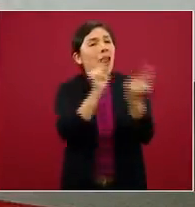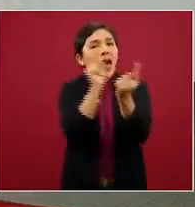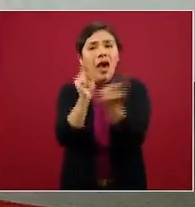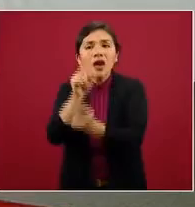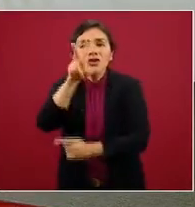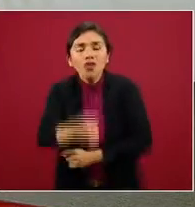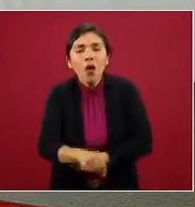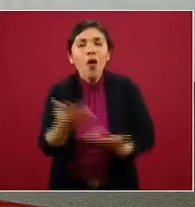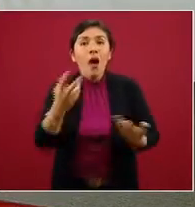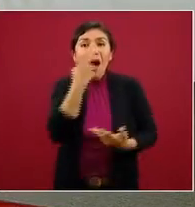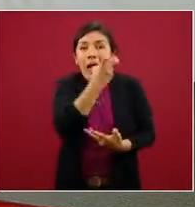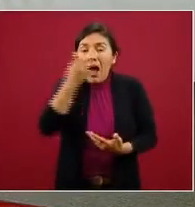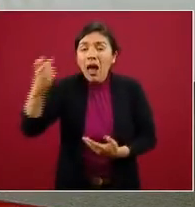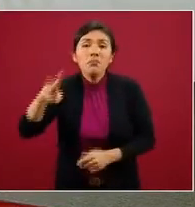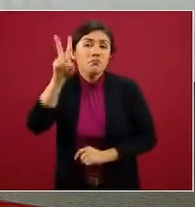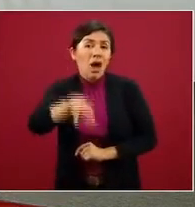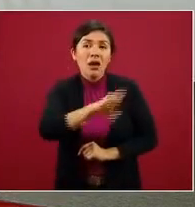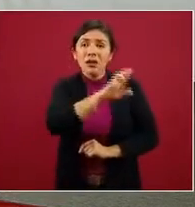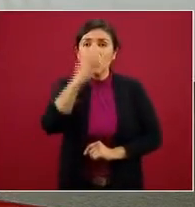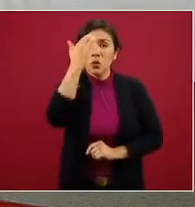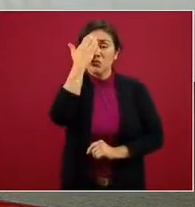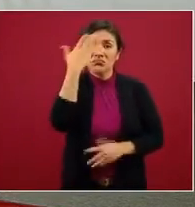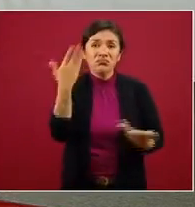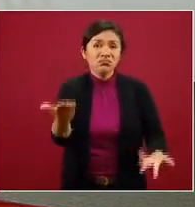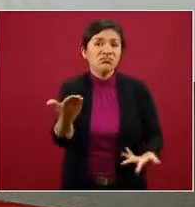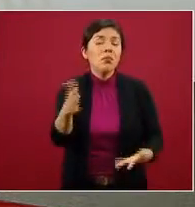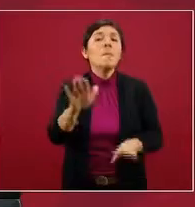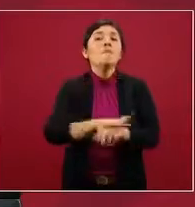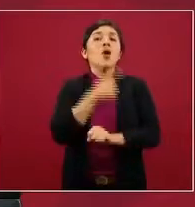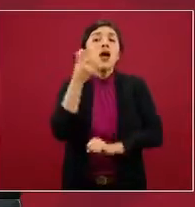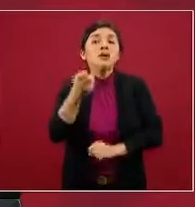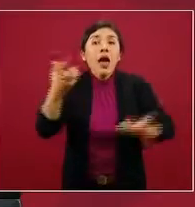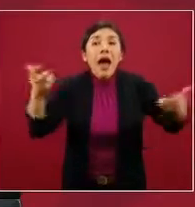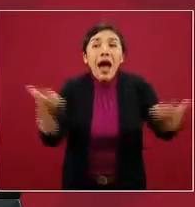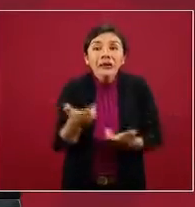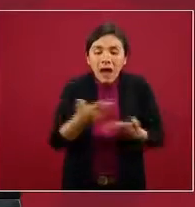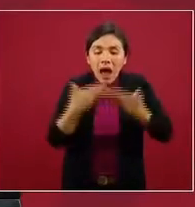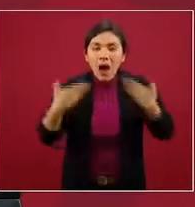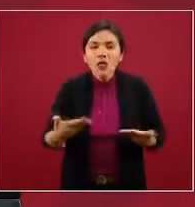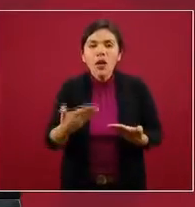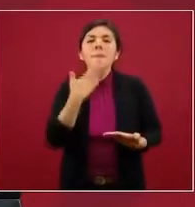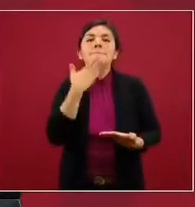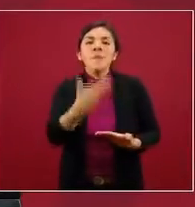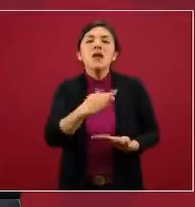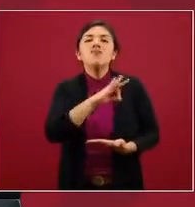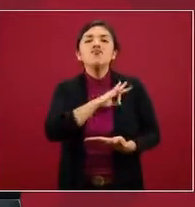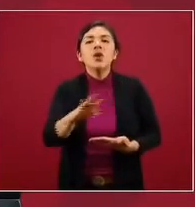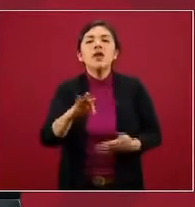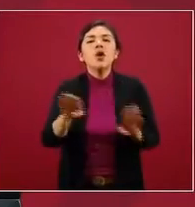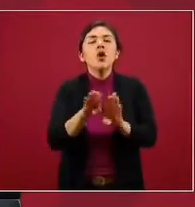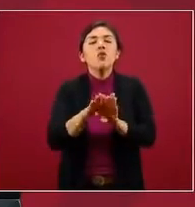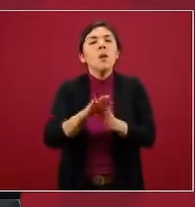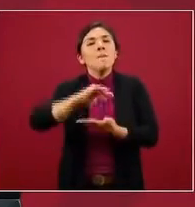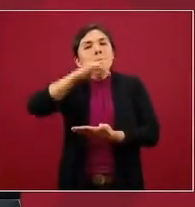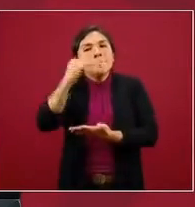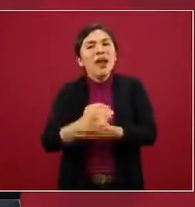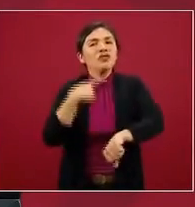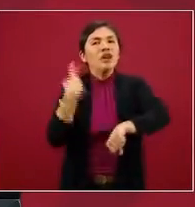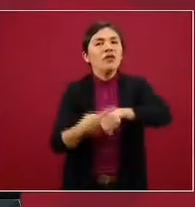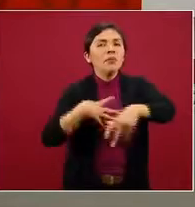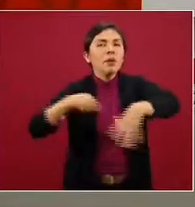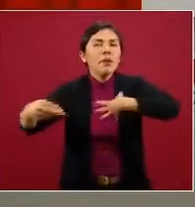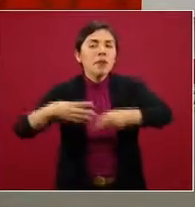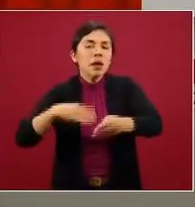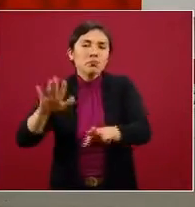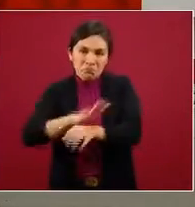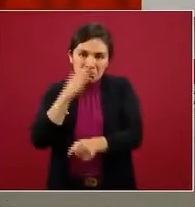familiares, merece reconocimiento, por supuesto, porque es lo que ha logrado que mantengamos una mitigación apropiada de